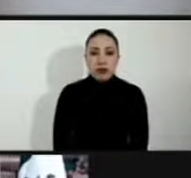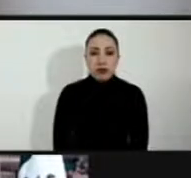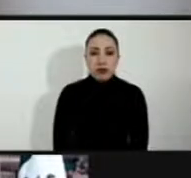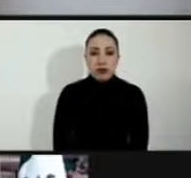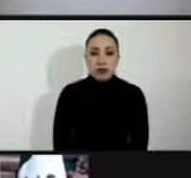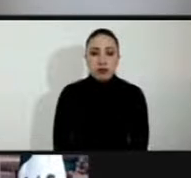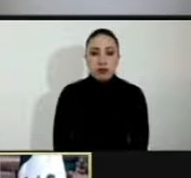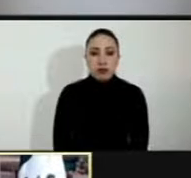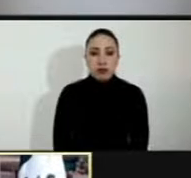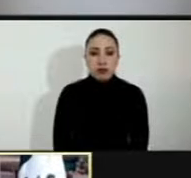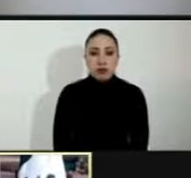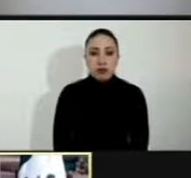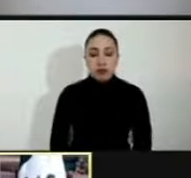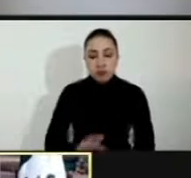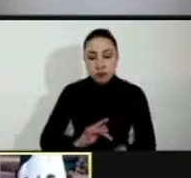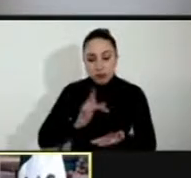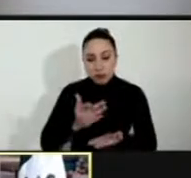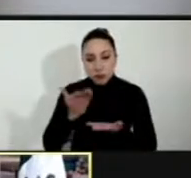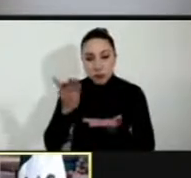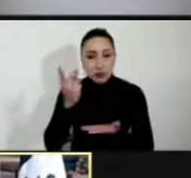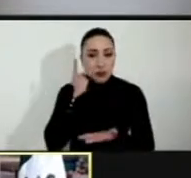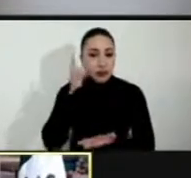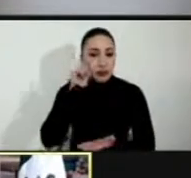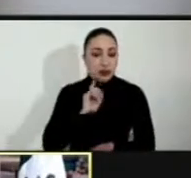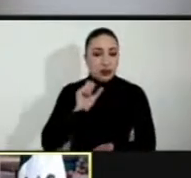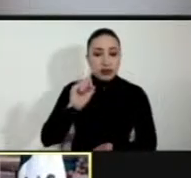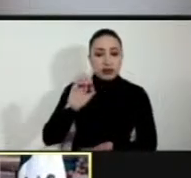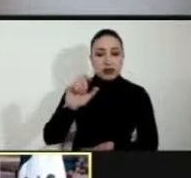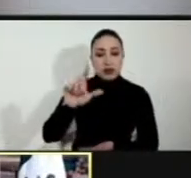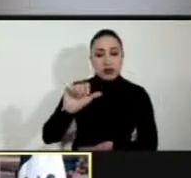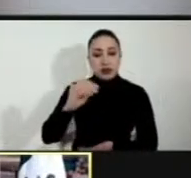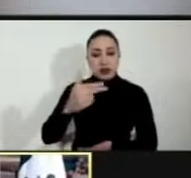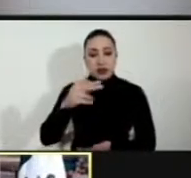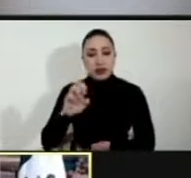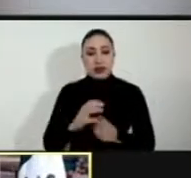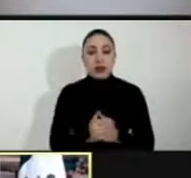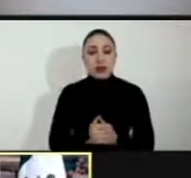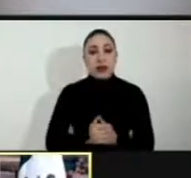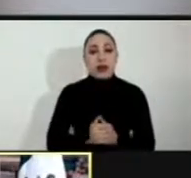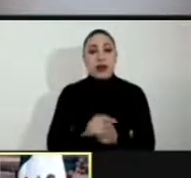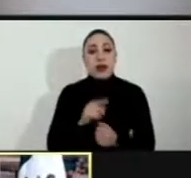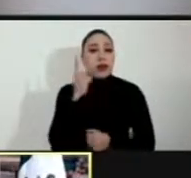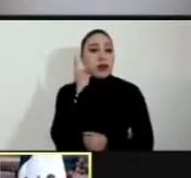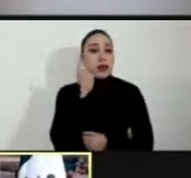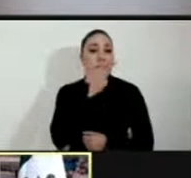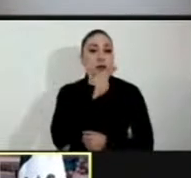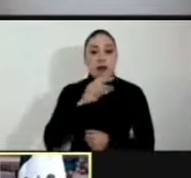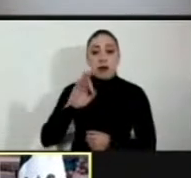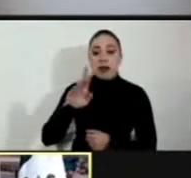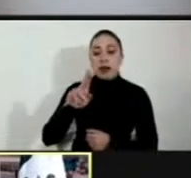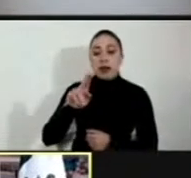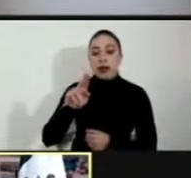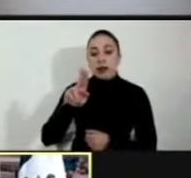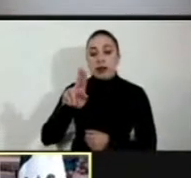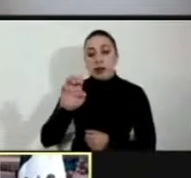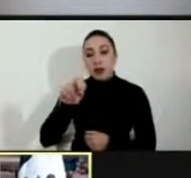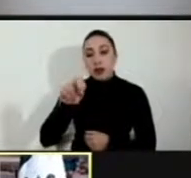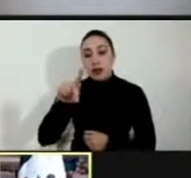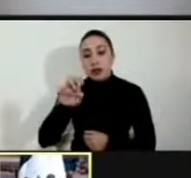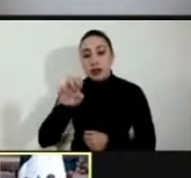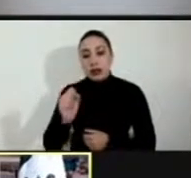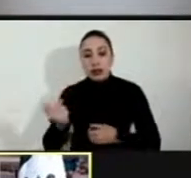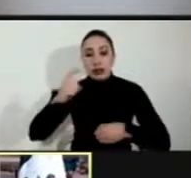Muchas gracias, diputada Aguilar. Le informo que el diputado Ricardo Fuentes desea suscribir su iniciativa. ¿Acepta usted la